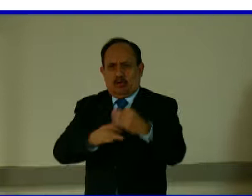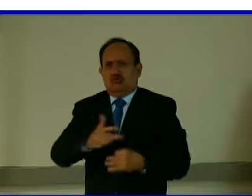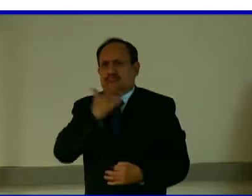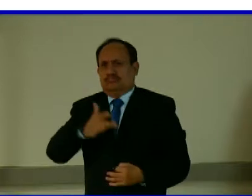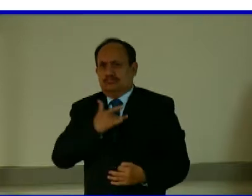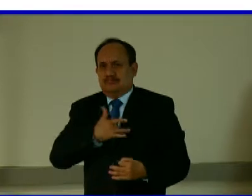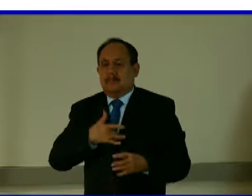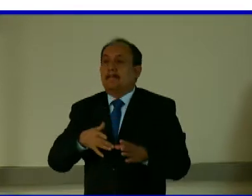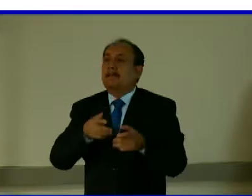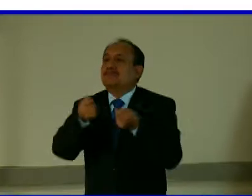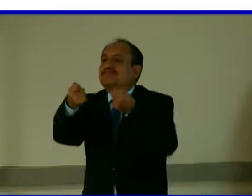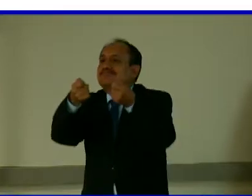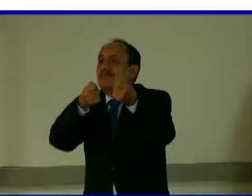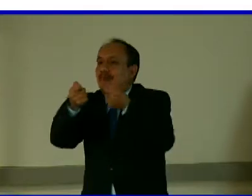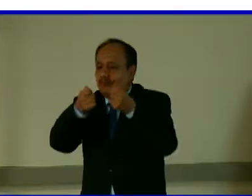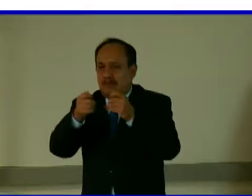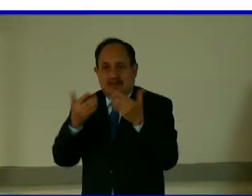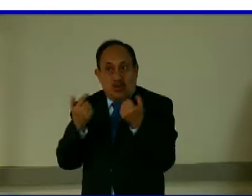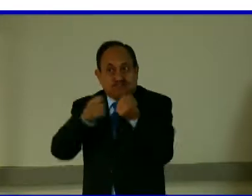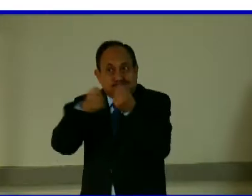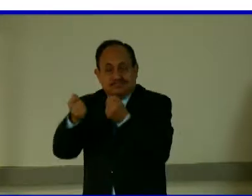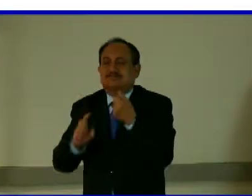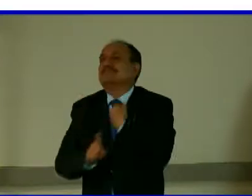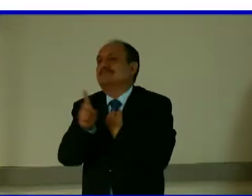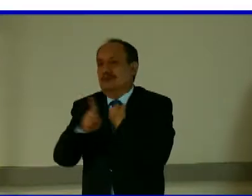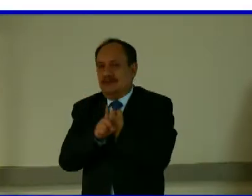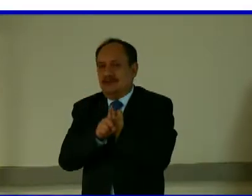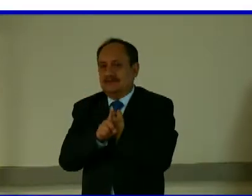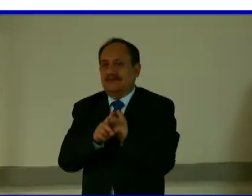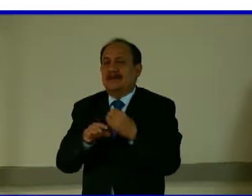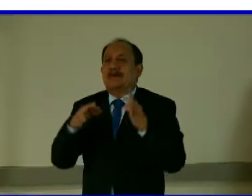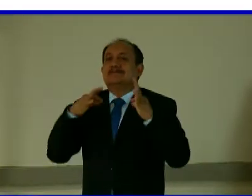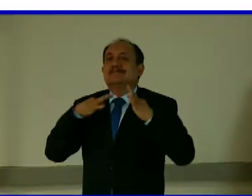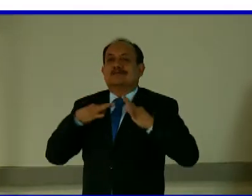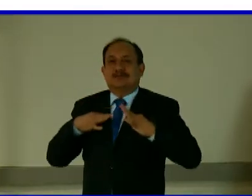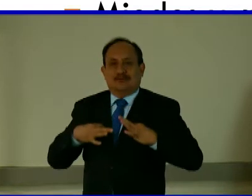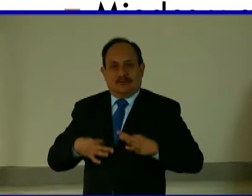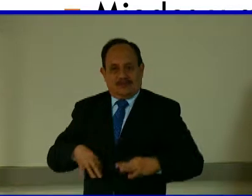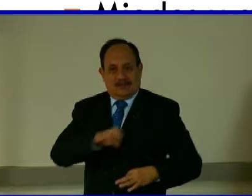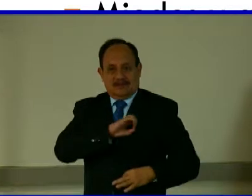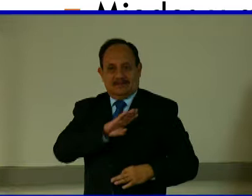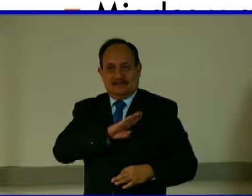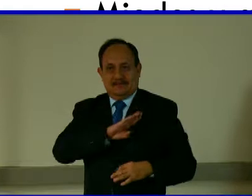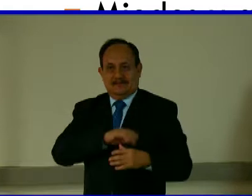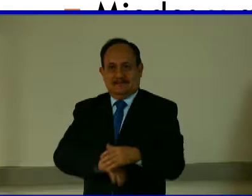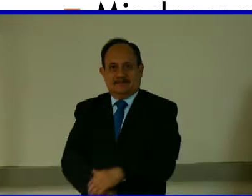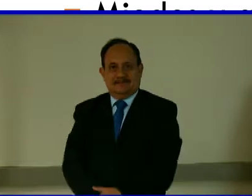las controlamos, ahí es donde hay problemas. Así que vamos a buscar el autocontrol de estas emociones.